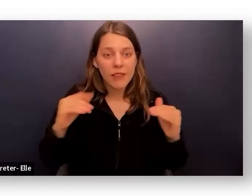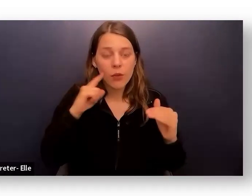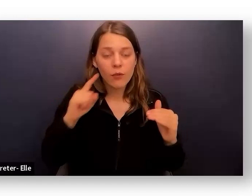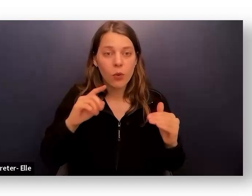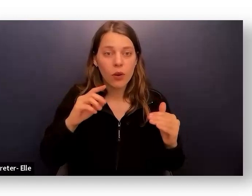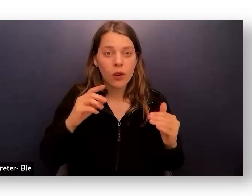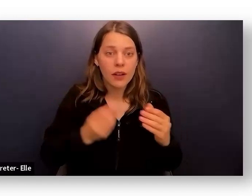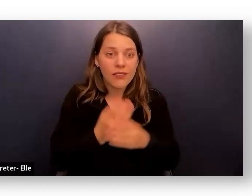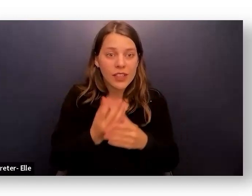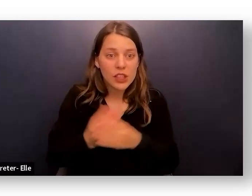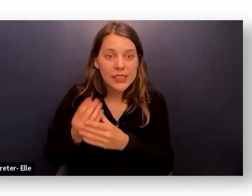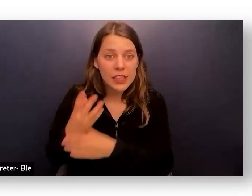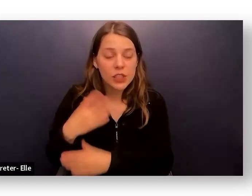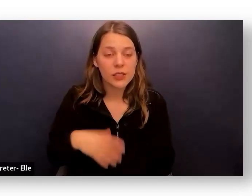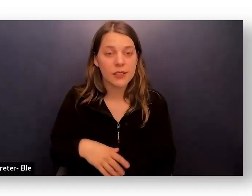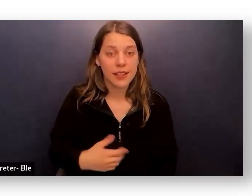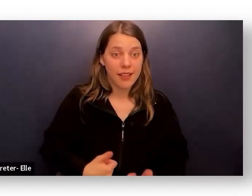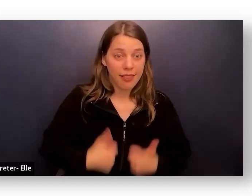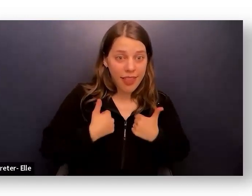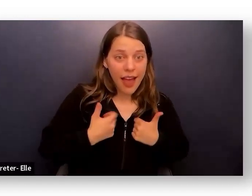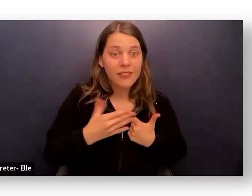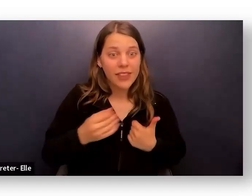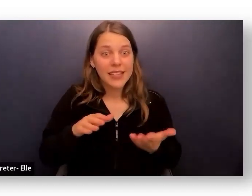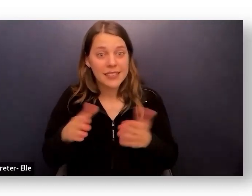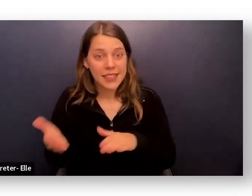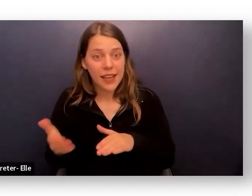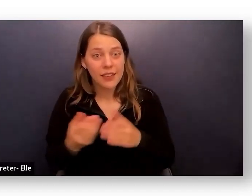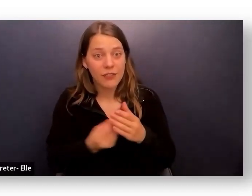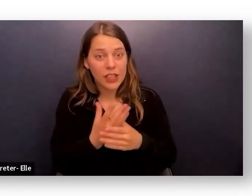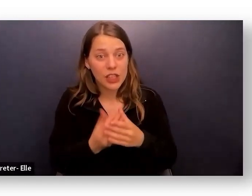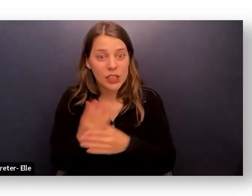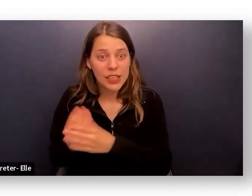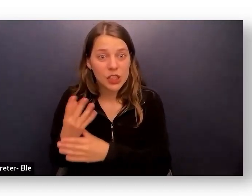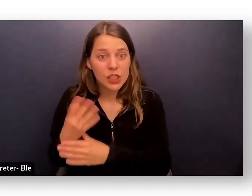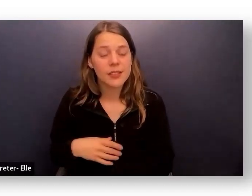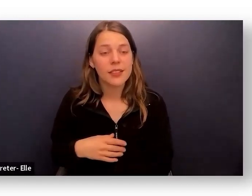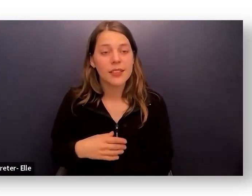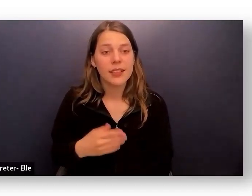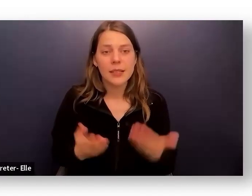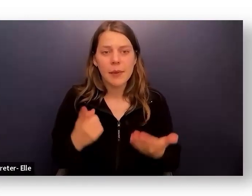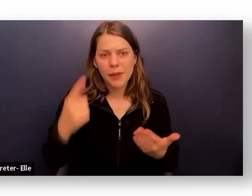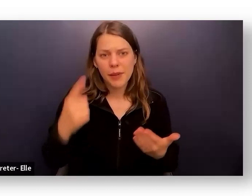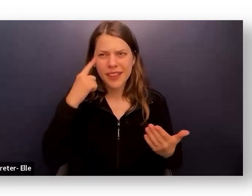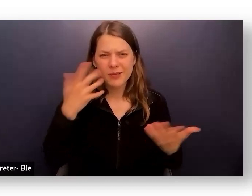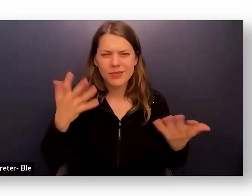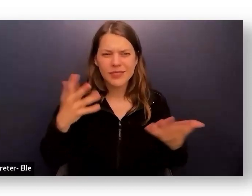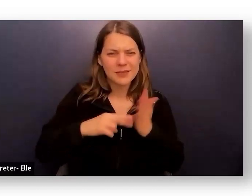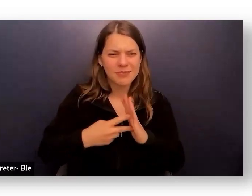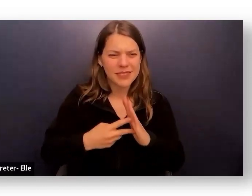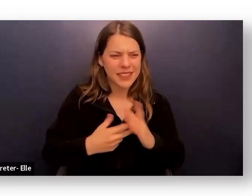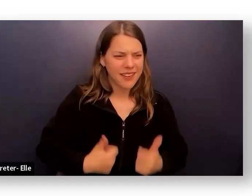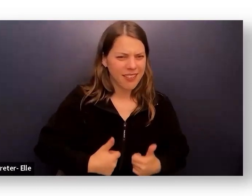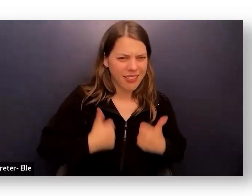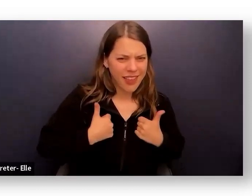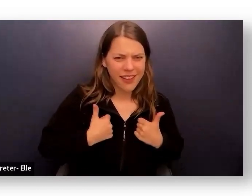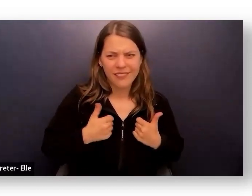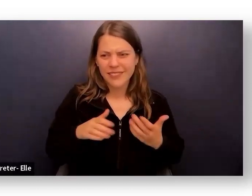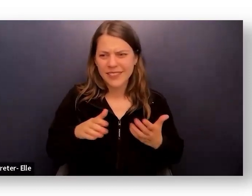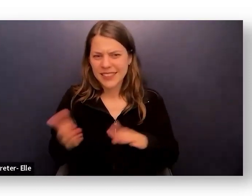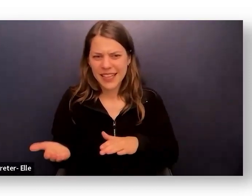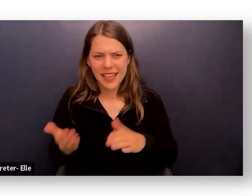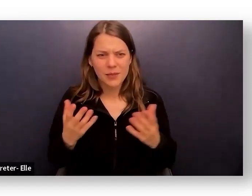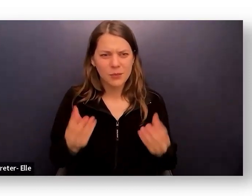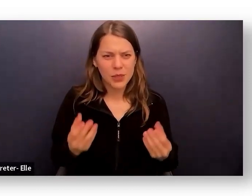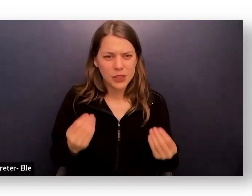También tenemos la capacidad para ver el nivel de humedad en la vegetación. Y tal vez